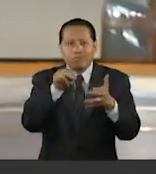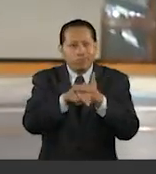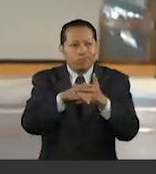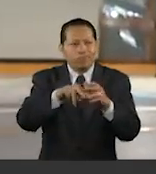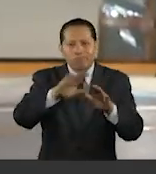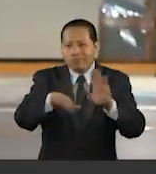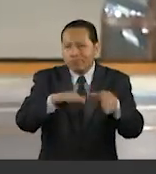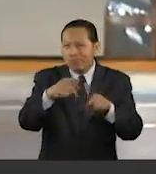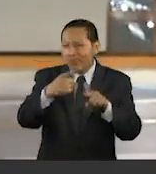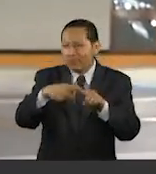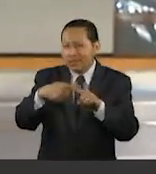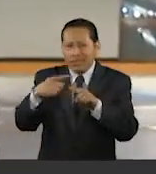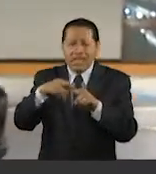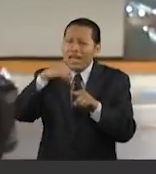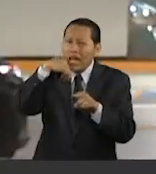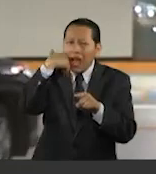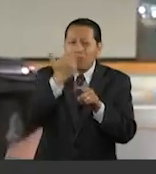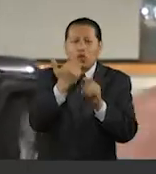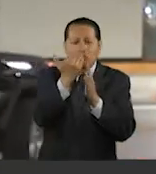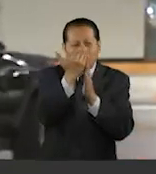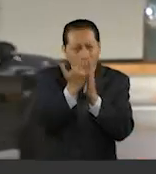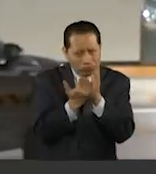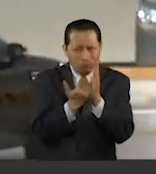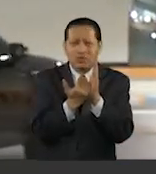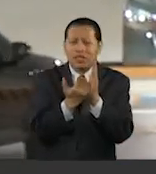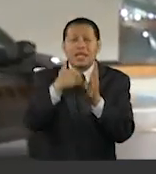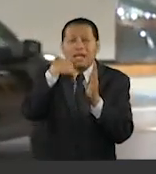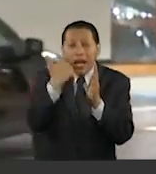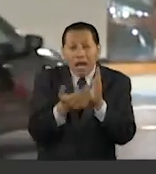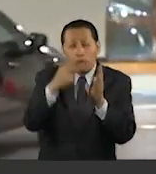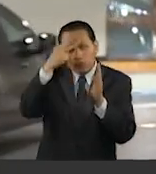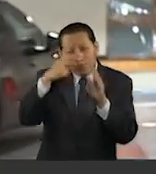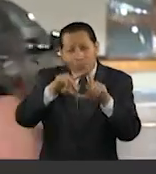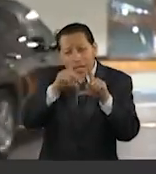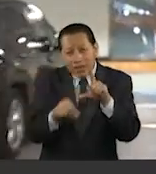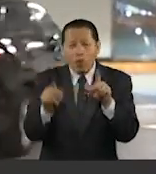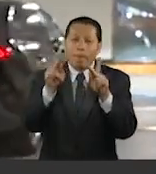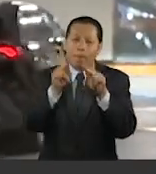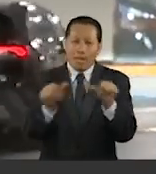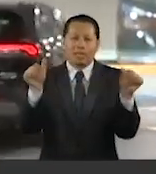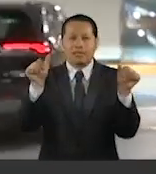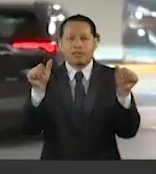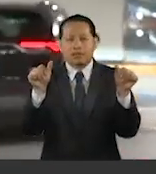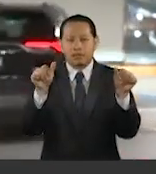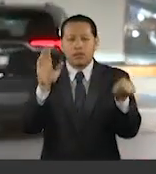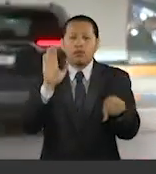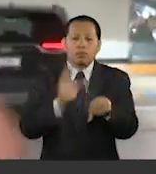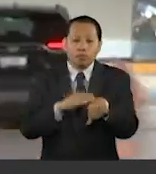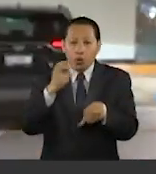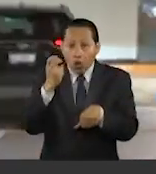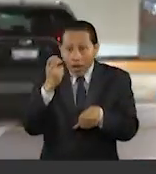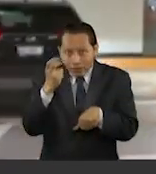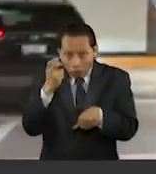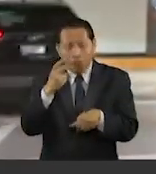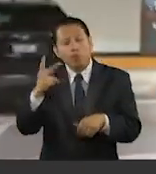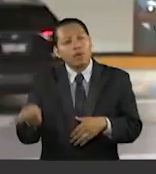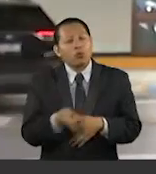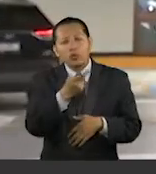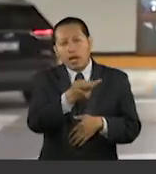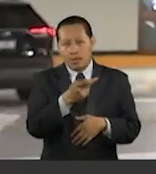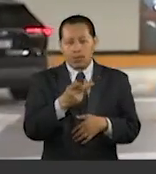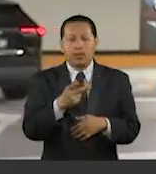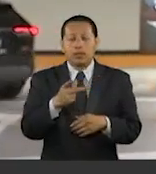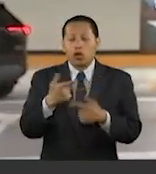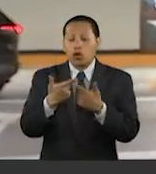elección o sea lo que queremos es que haya paz en este país entonces preguntarle Cómo podemos sin colores